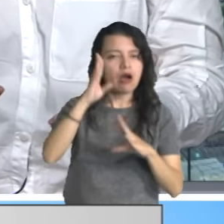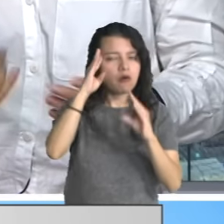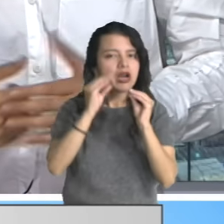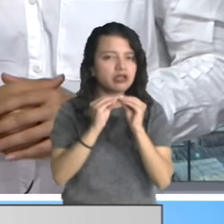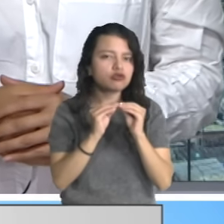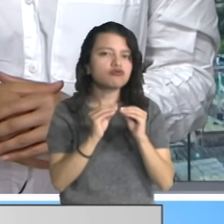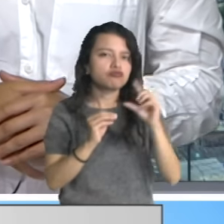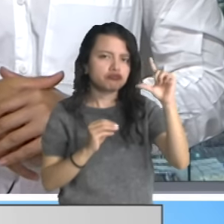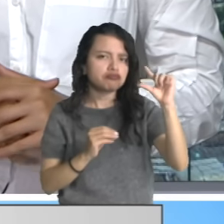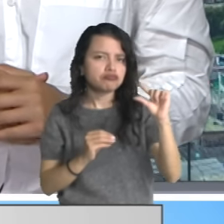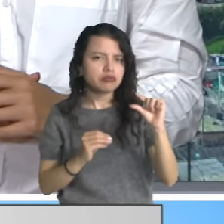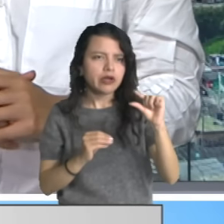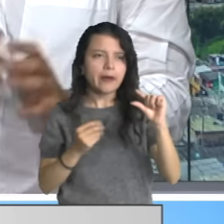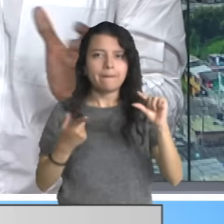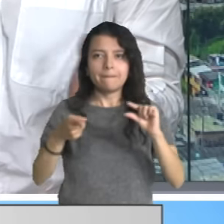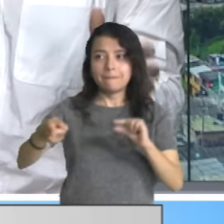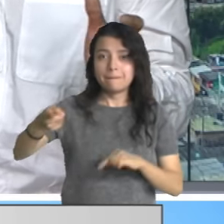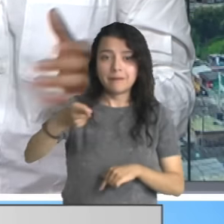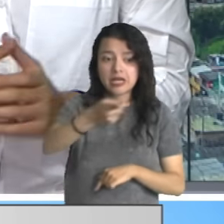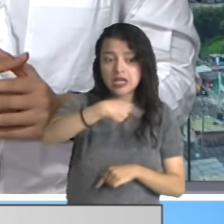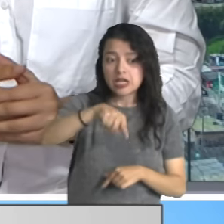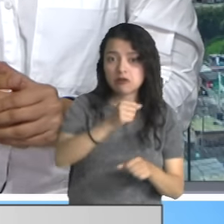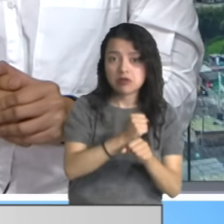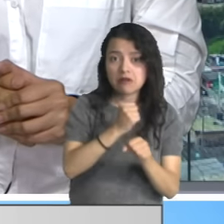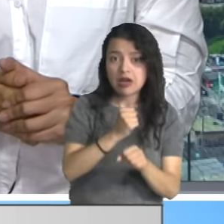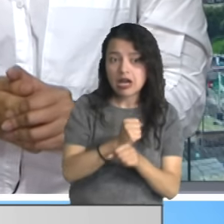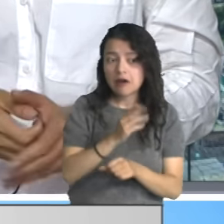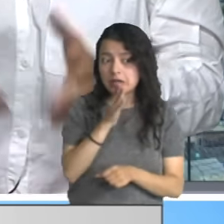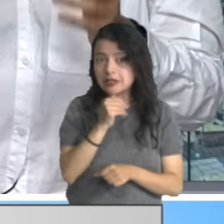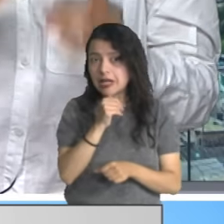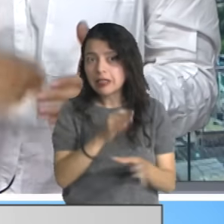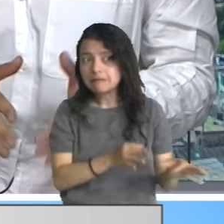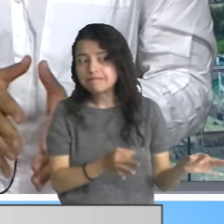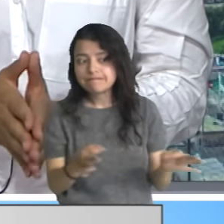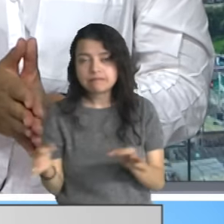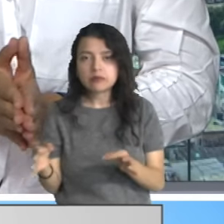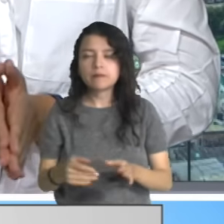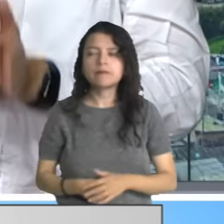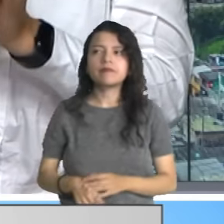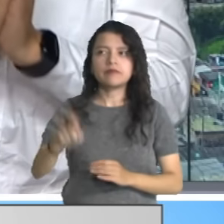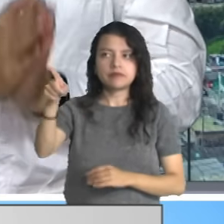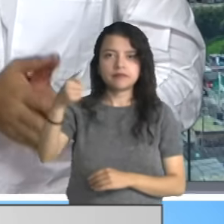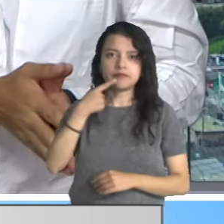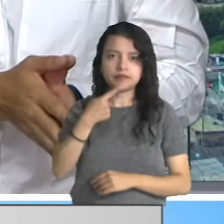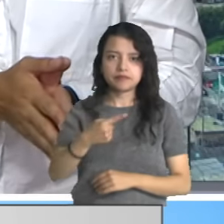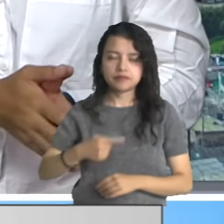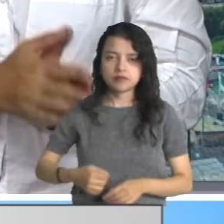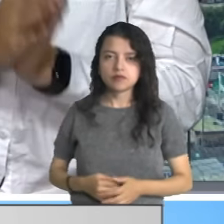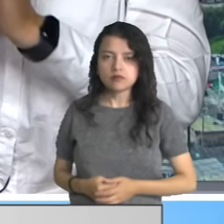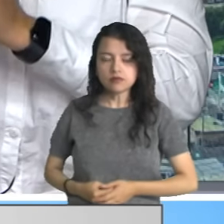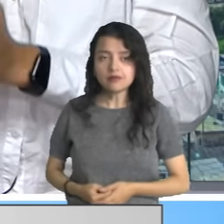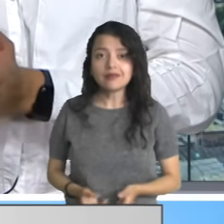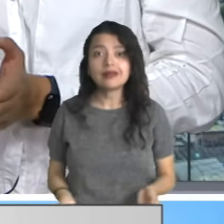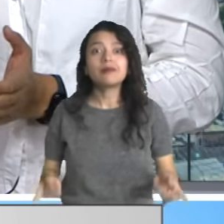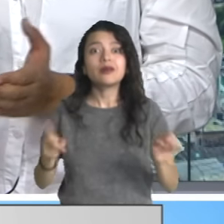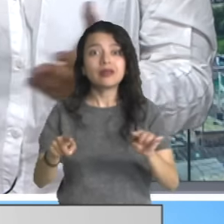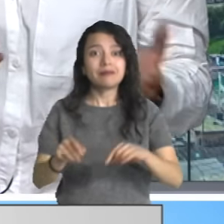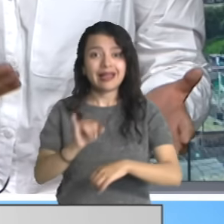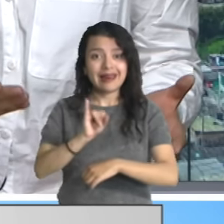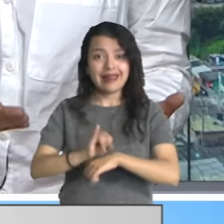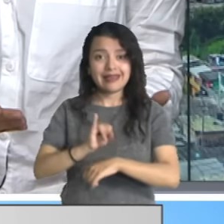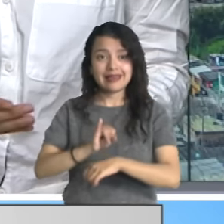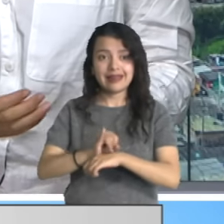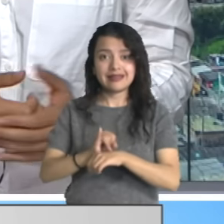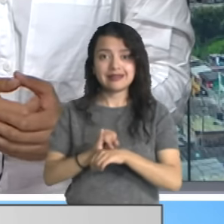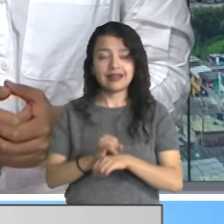no se dio cumplimiento por parte de los trabajadores, asegura el Ministerio de Trabajo. Pero también la Iglesia invitó tanto al Ministerio de Trabajo